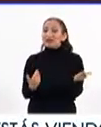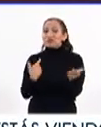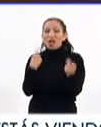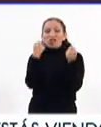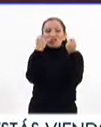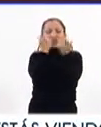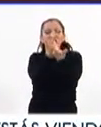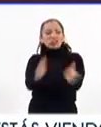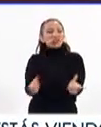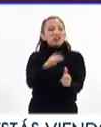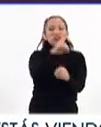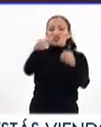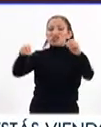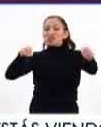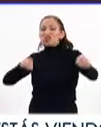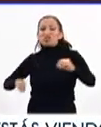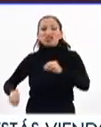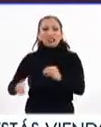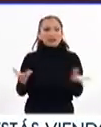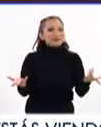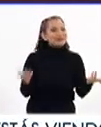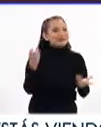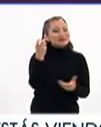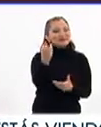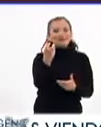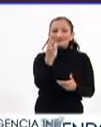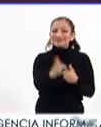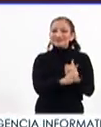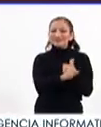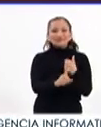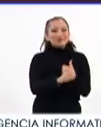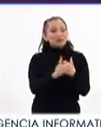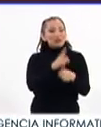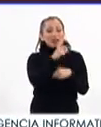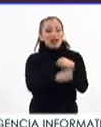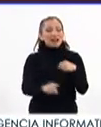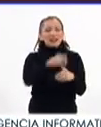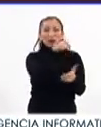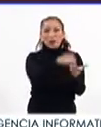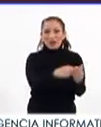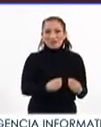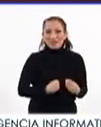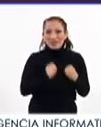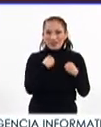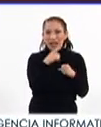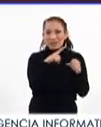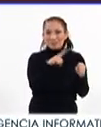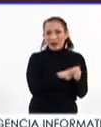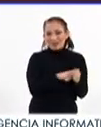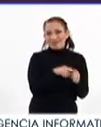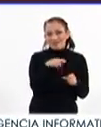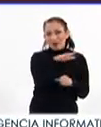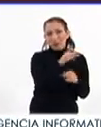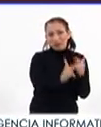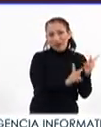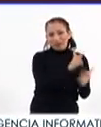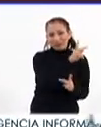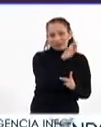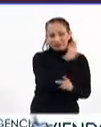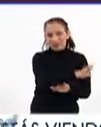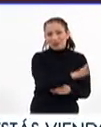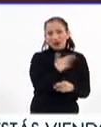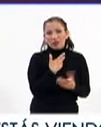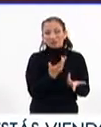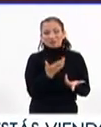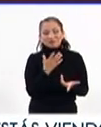hay una situación de planificación, entonces se destruyen las condiciones bajo las cuales